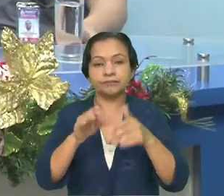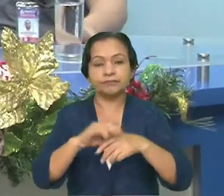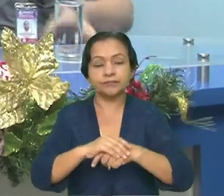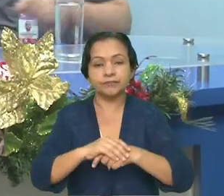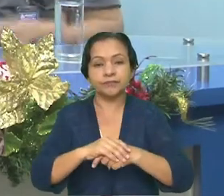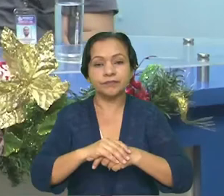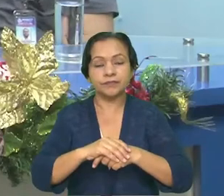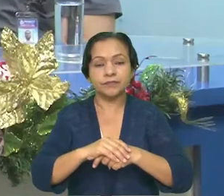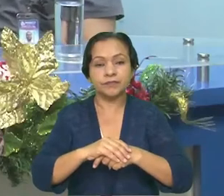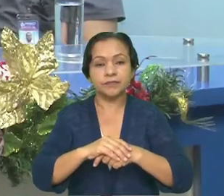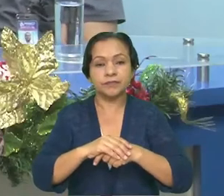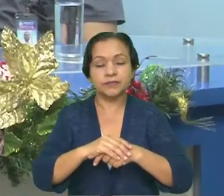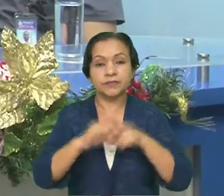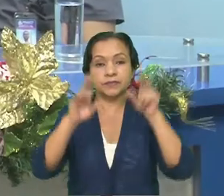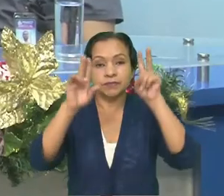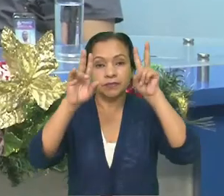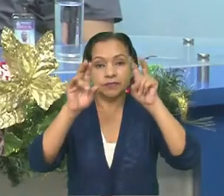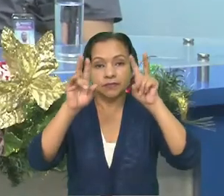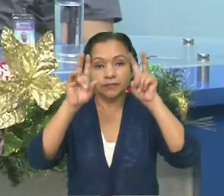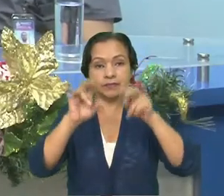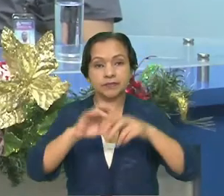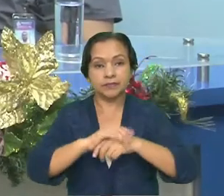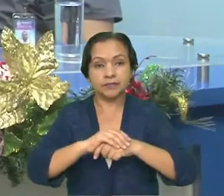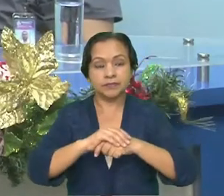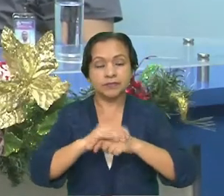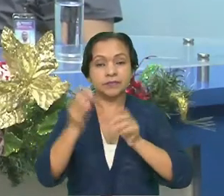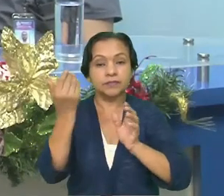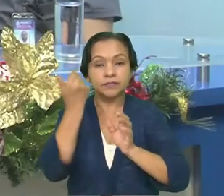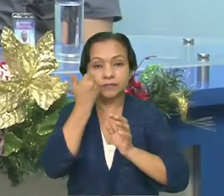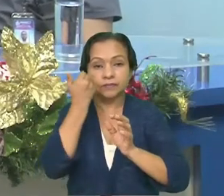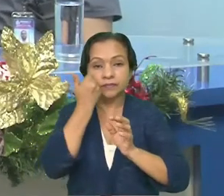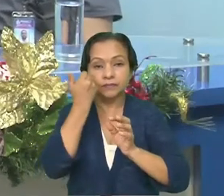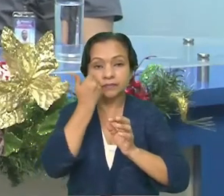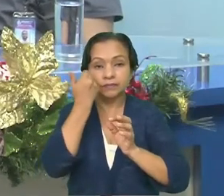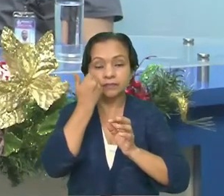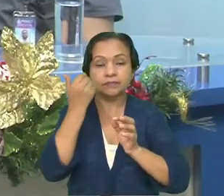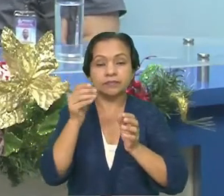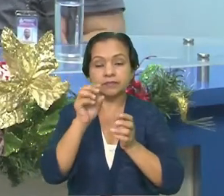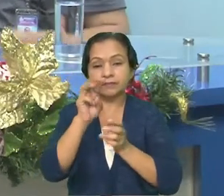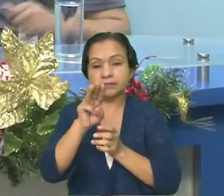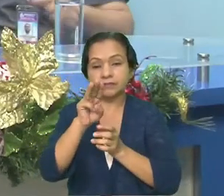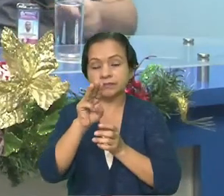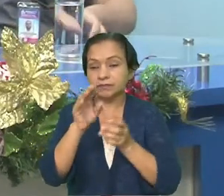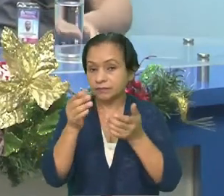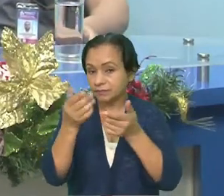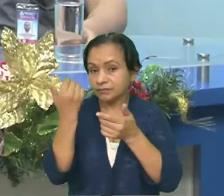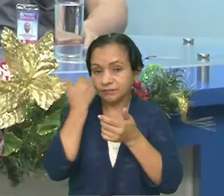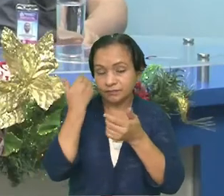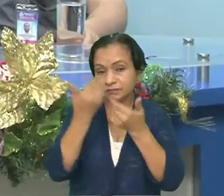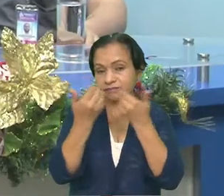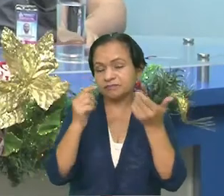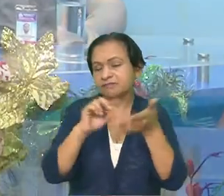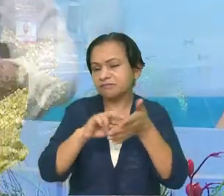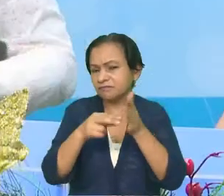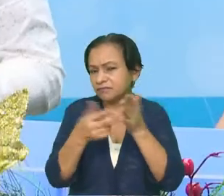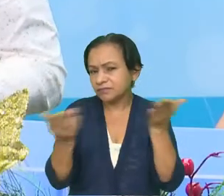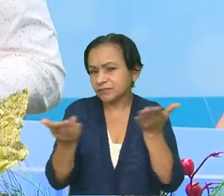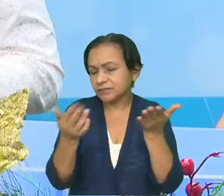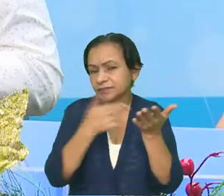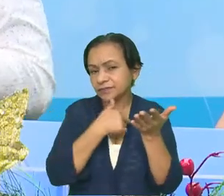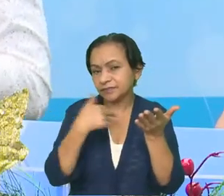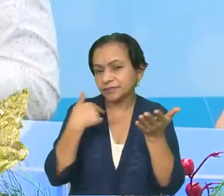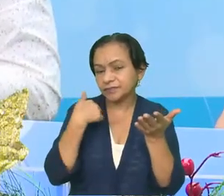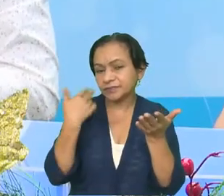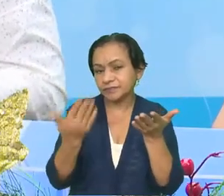este interesante tema, como es enfermedades desmielinizantes. ¿Qué la provoca? ¿Qué provoca